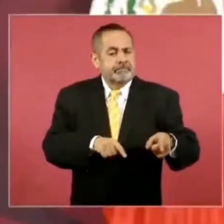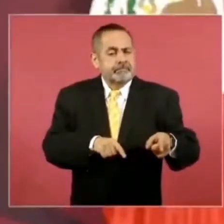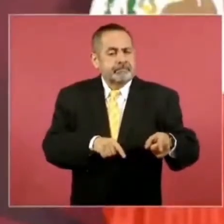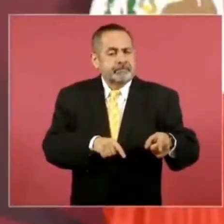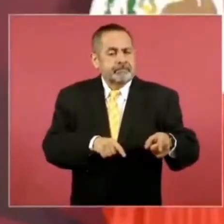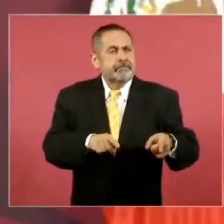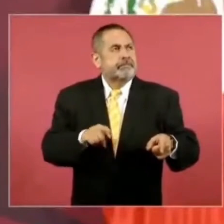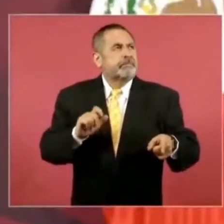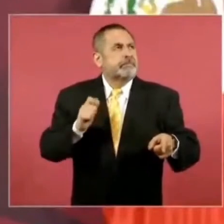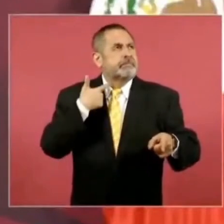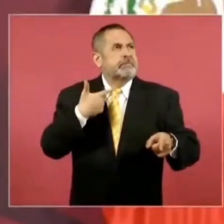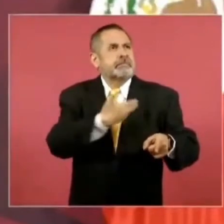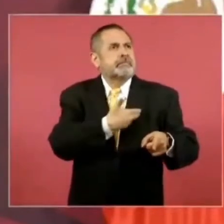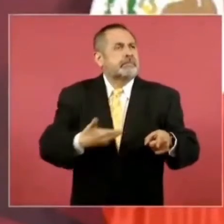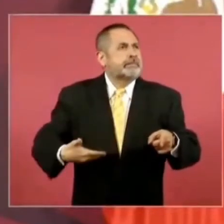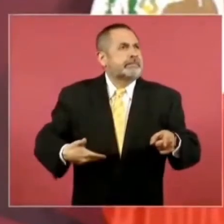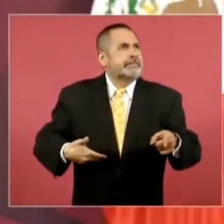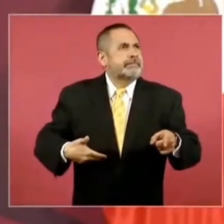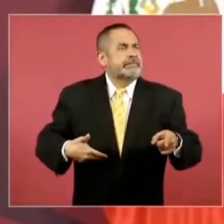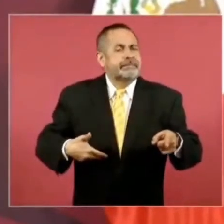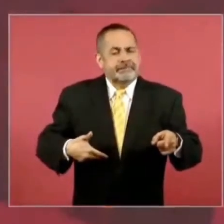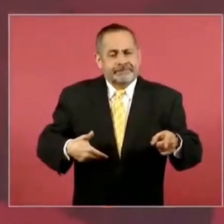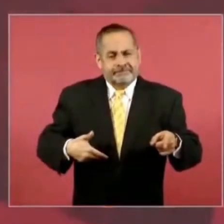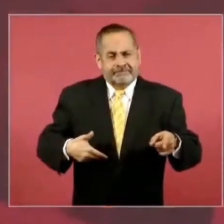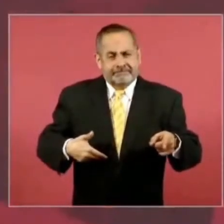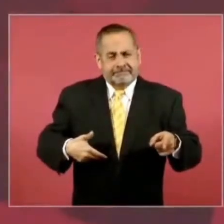fue presidente